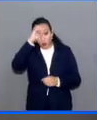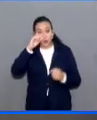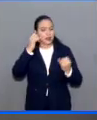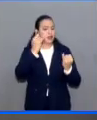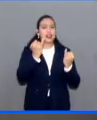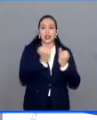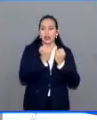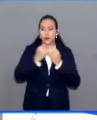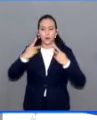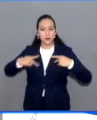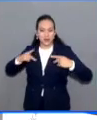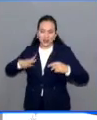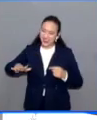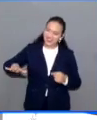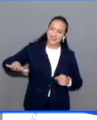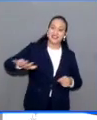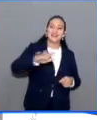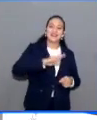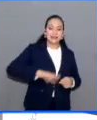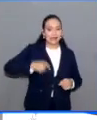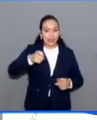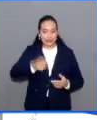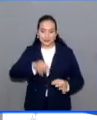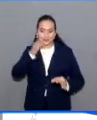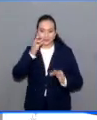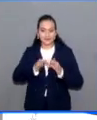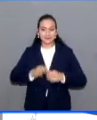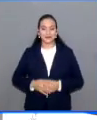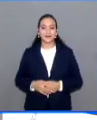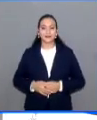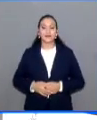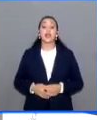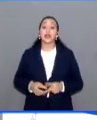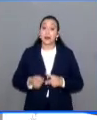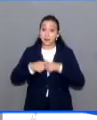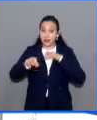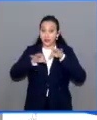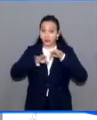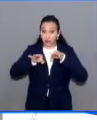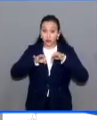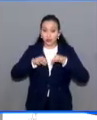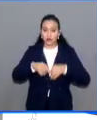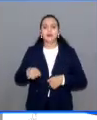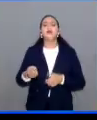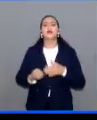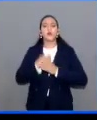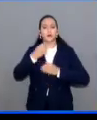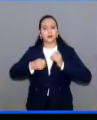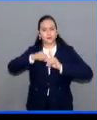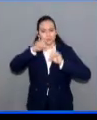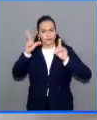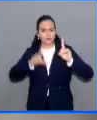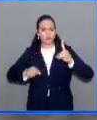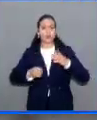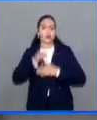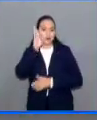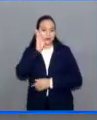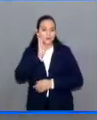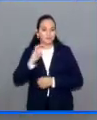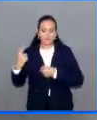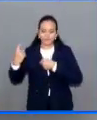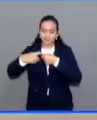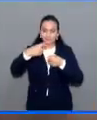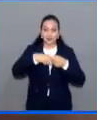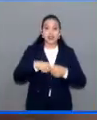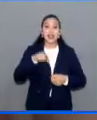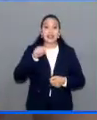nación. Con el inicio del trabajo jurisdiccional de la nueva integración de la Suprema Corte, también cambió la manera de dar